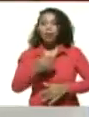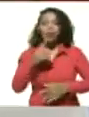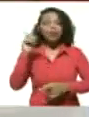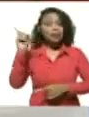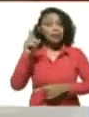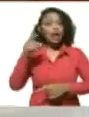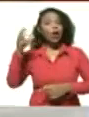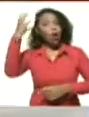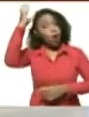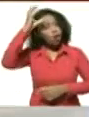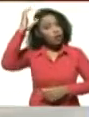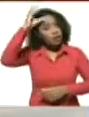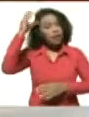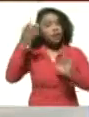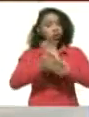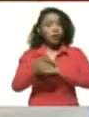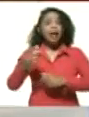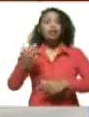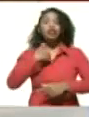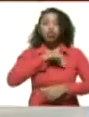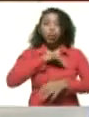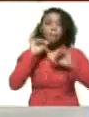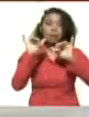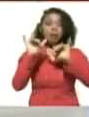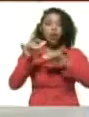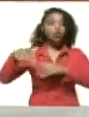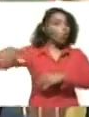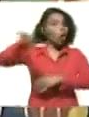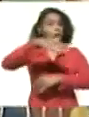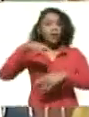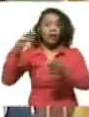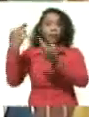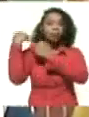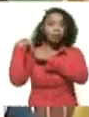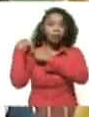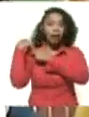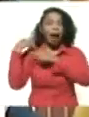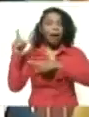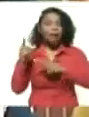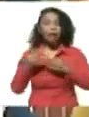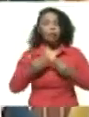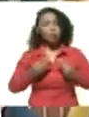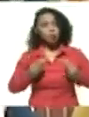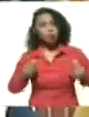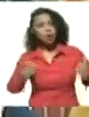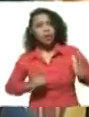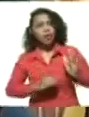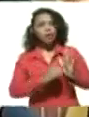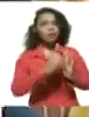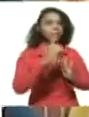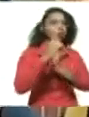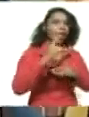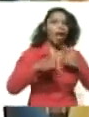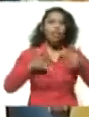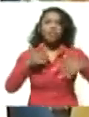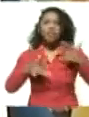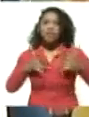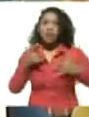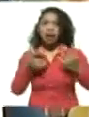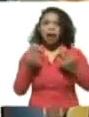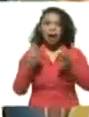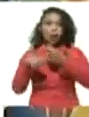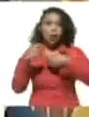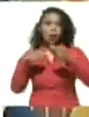realmente conciencia responsable bueno hubo un relajamiento para el desarrollo de la actividad económica pero no olvidemos